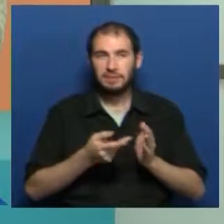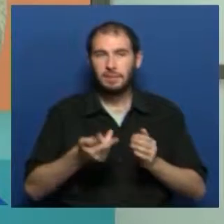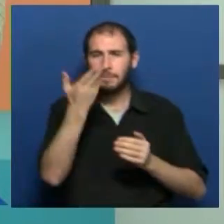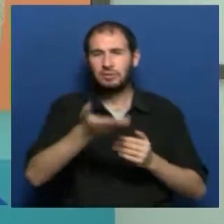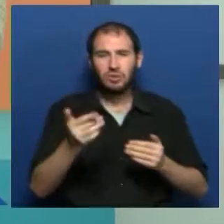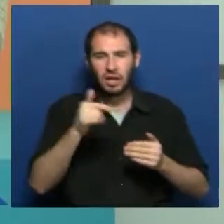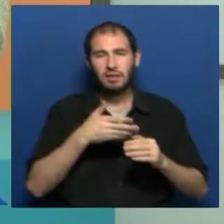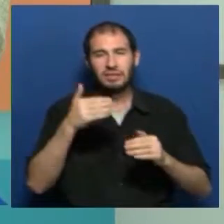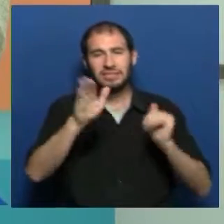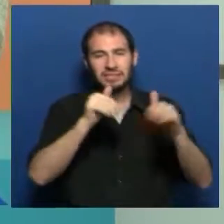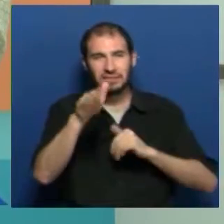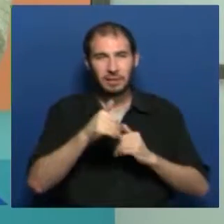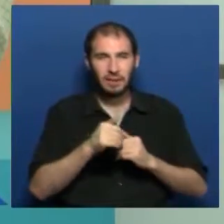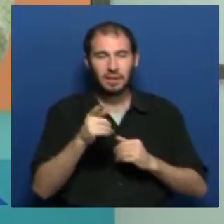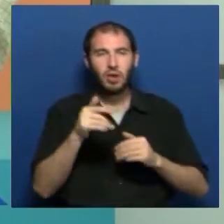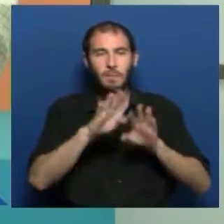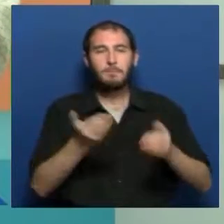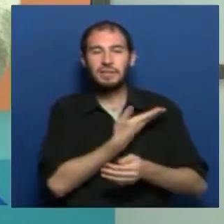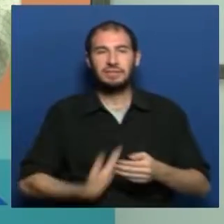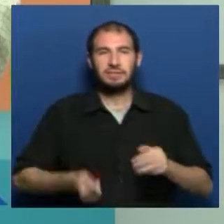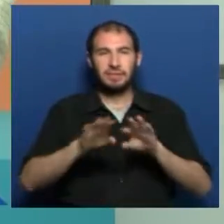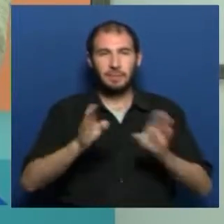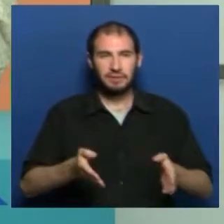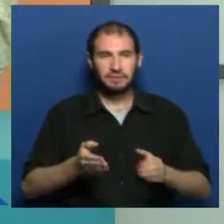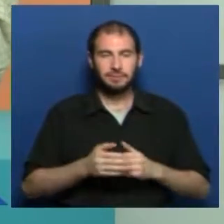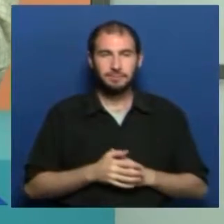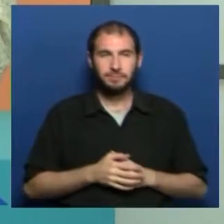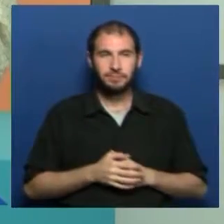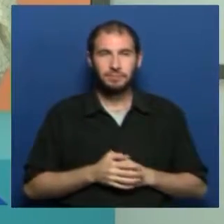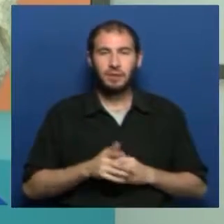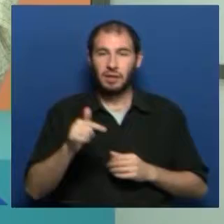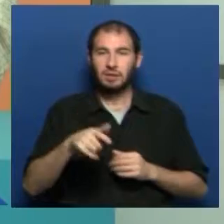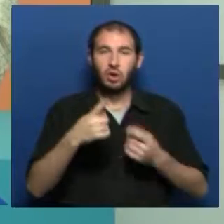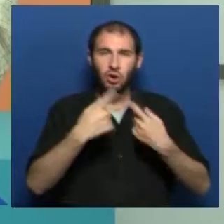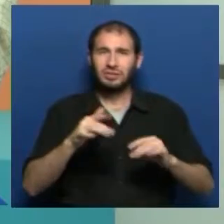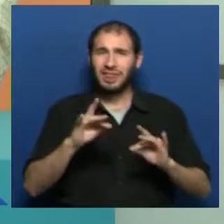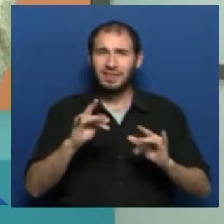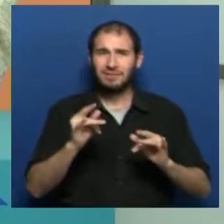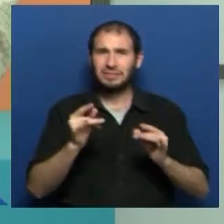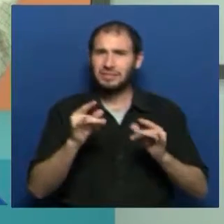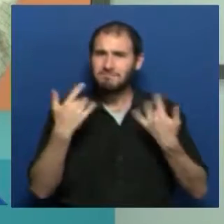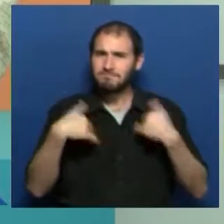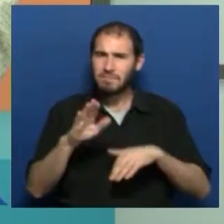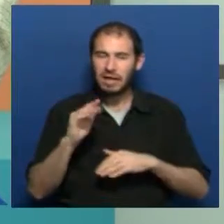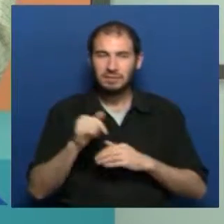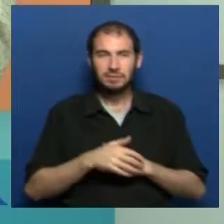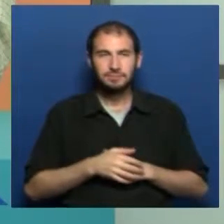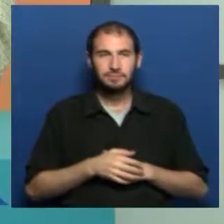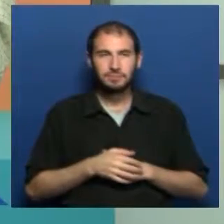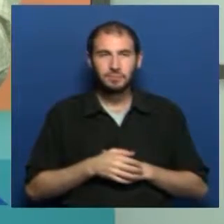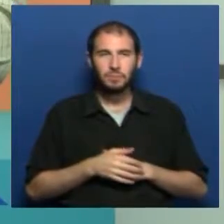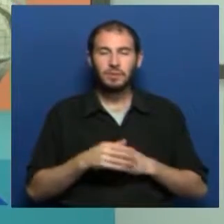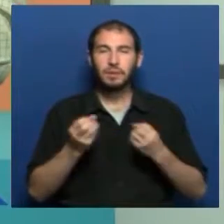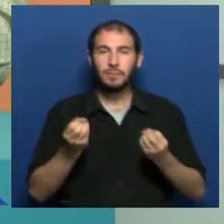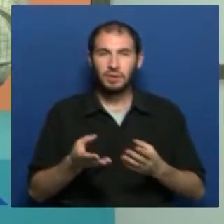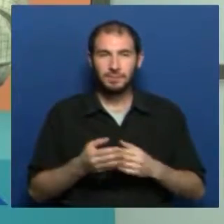la gente que convocamos para que sea presidente de mesa, que es una de las partes más delicadas o complejas del sistema,